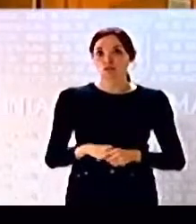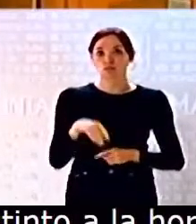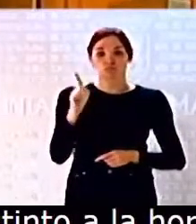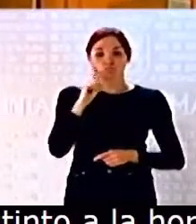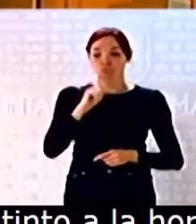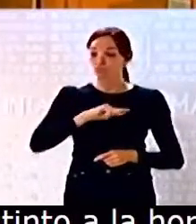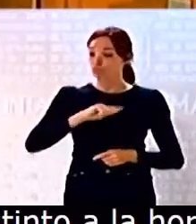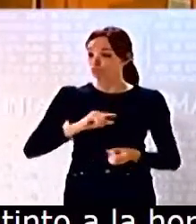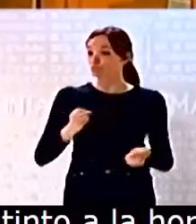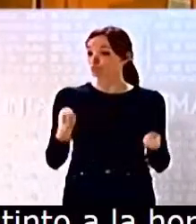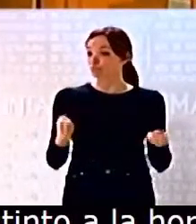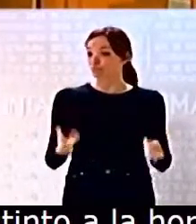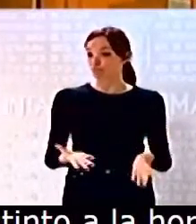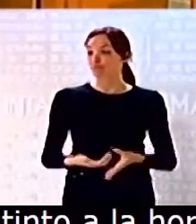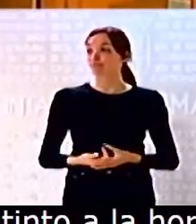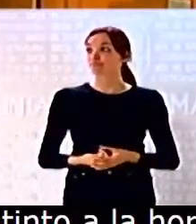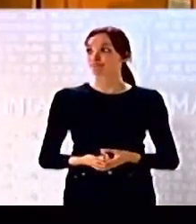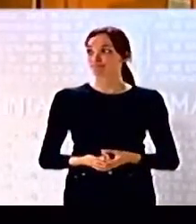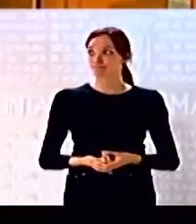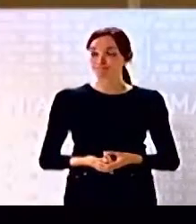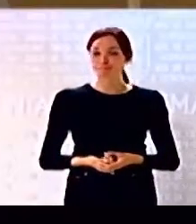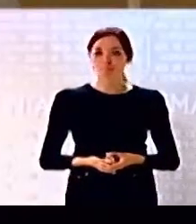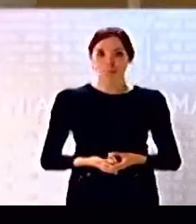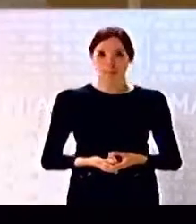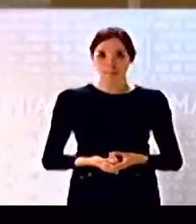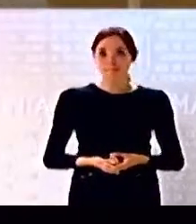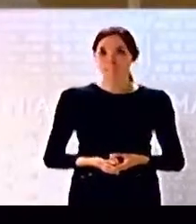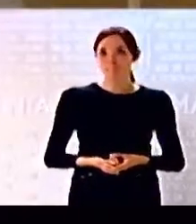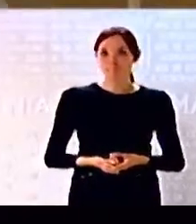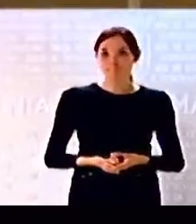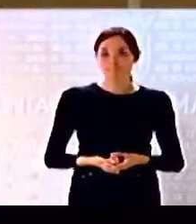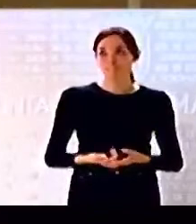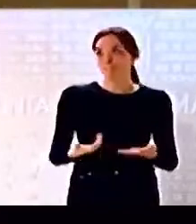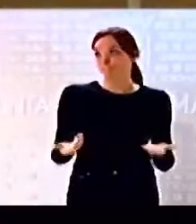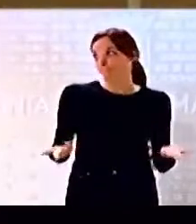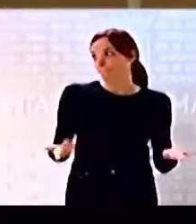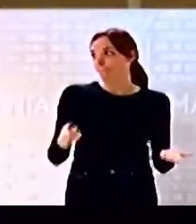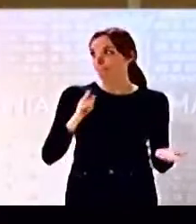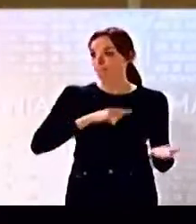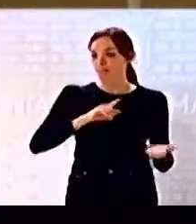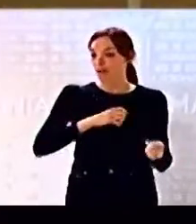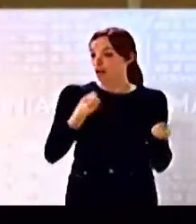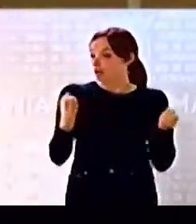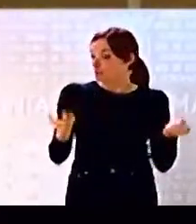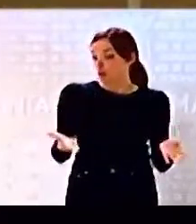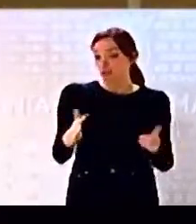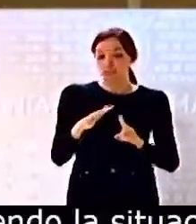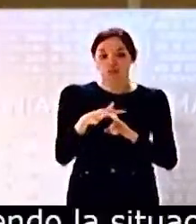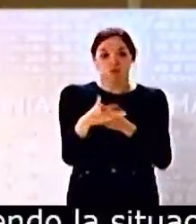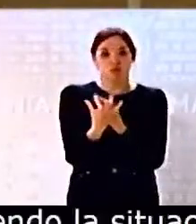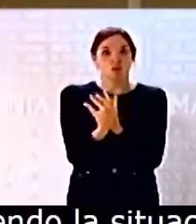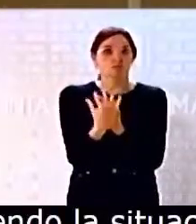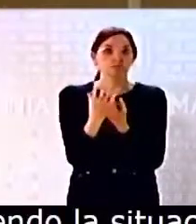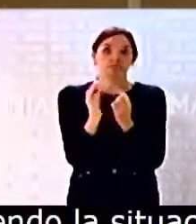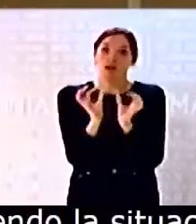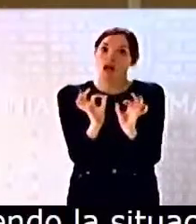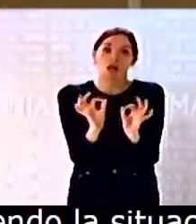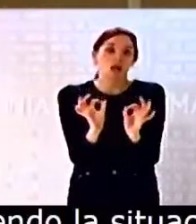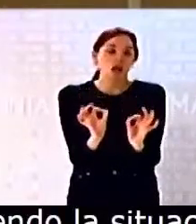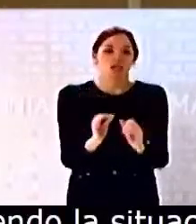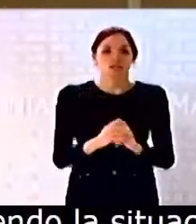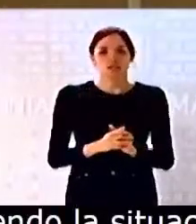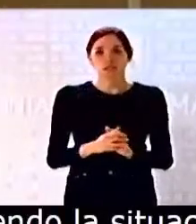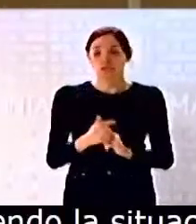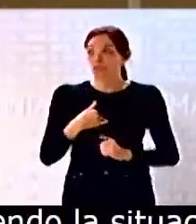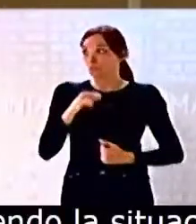bien, razonablemente bien, siendo la situación que estamos viviendo. No me encuentro mal del